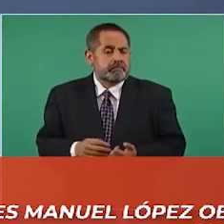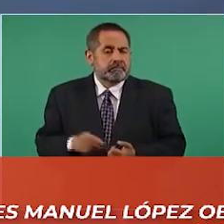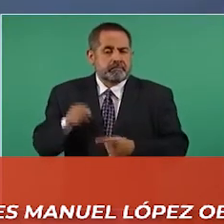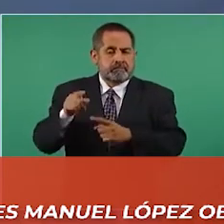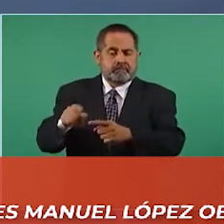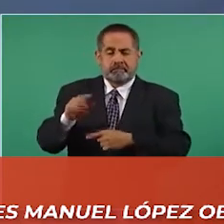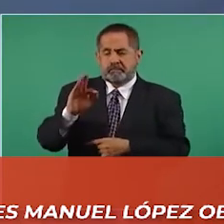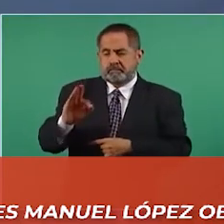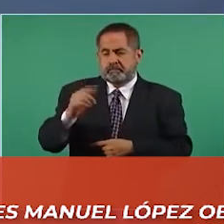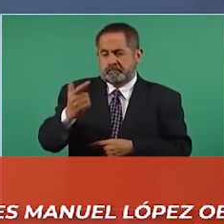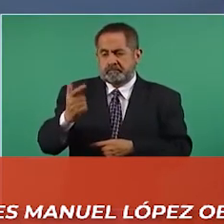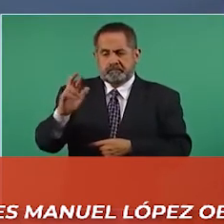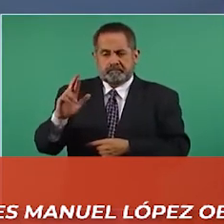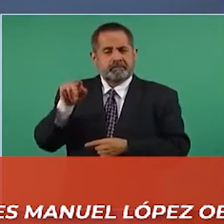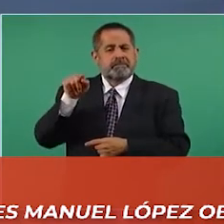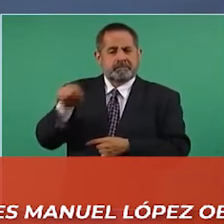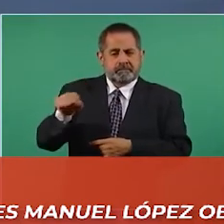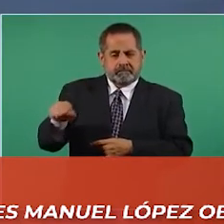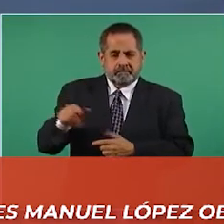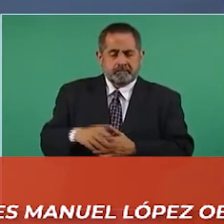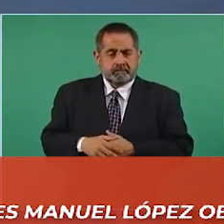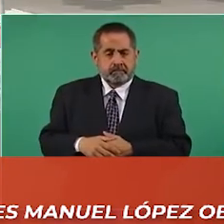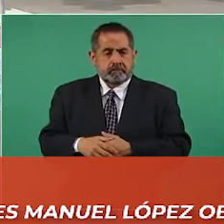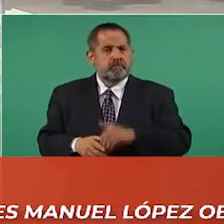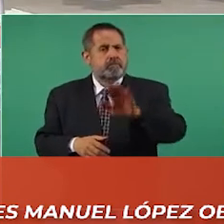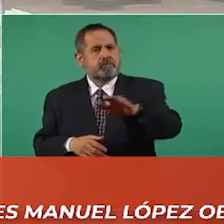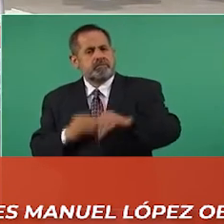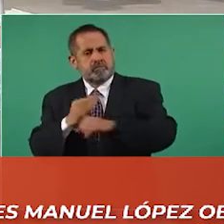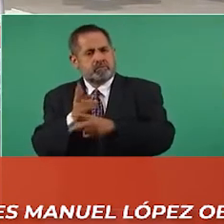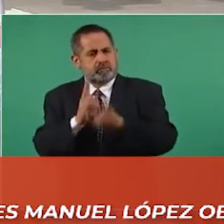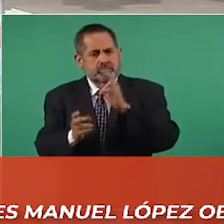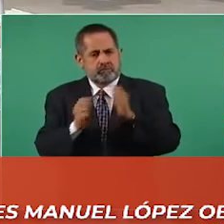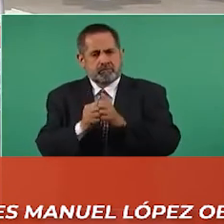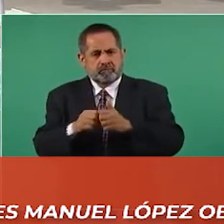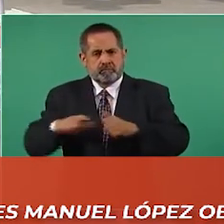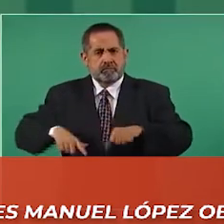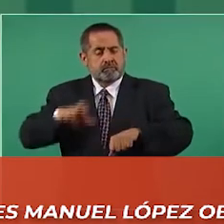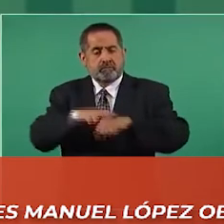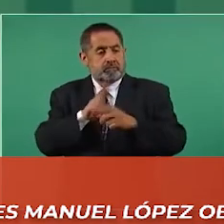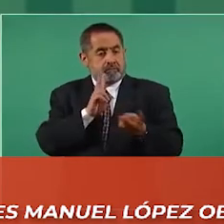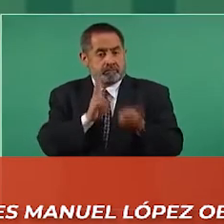en la Fiscalía General. ¿Va a recibir a Silvano Aureoles? No,